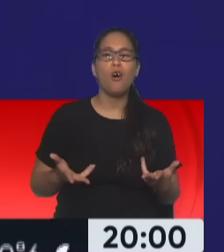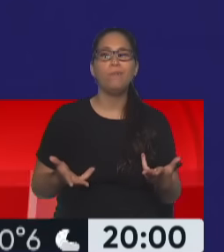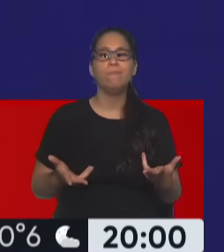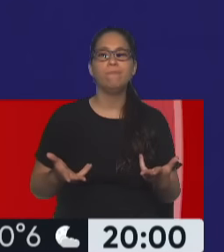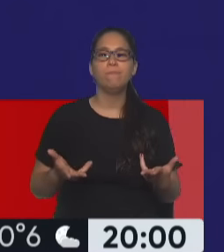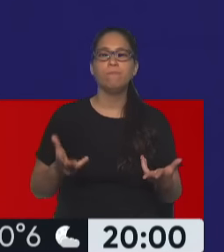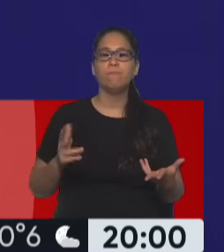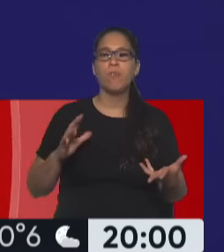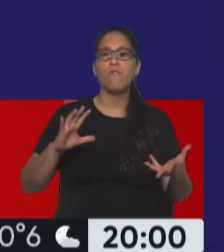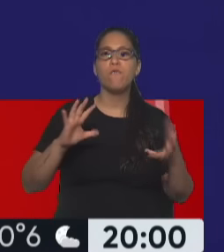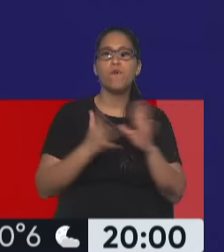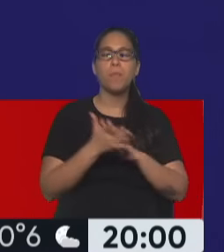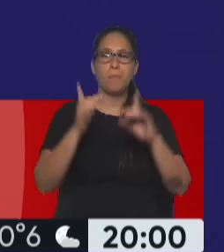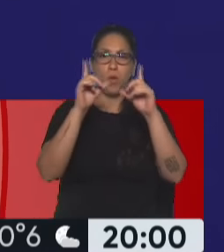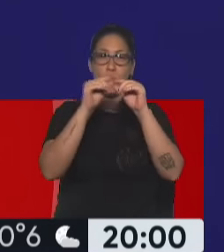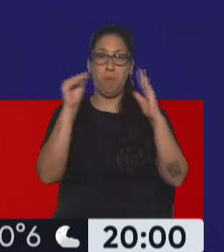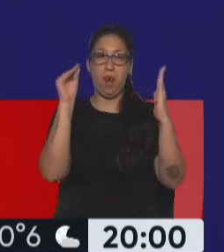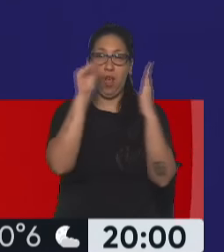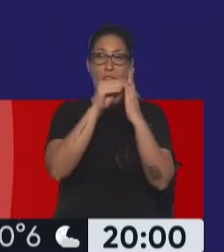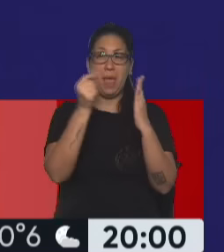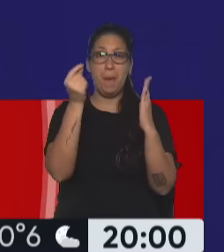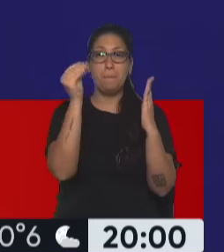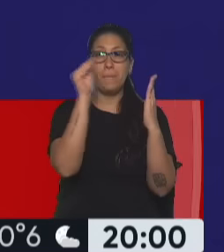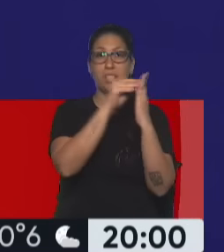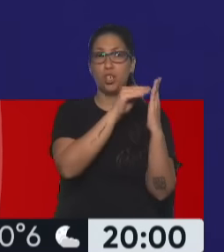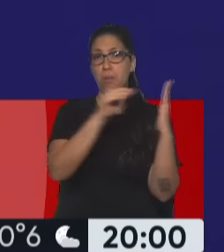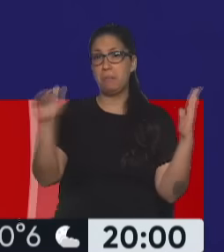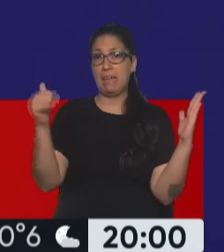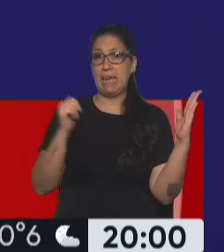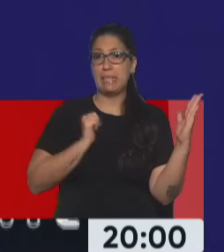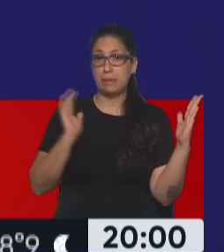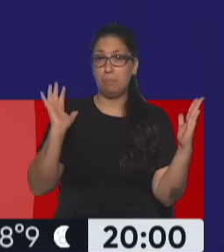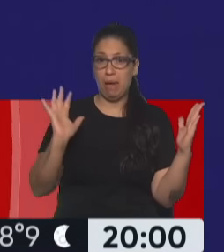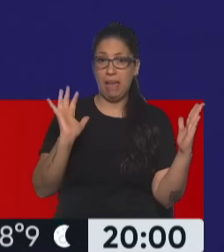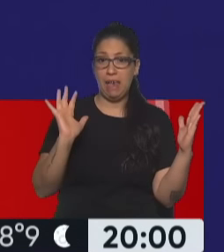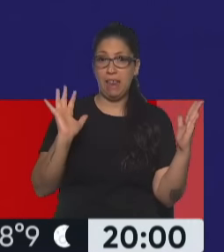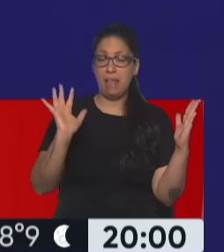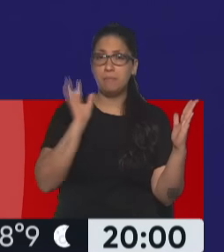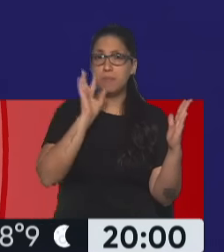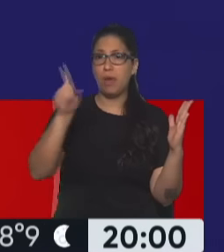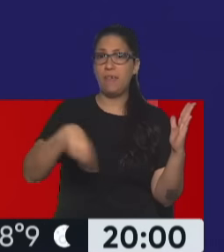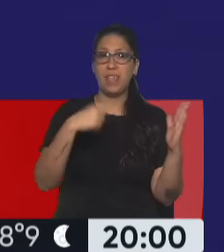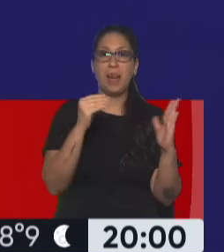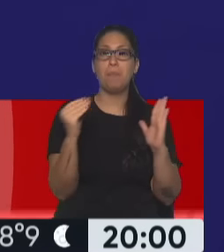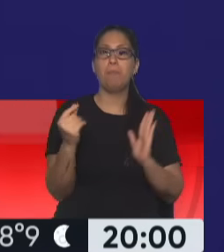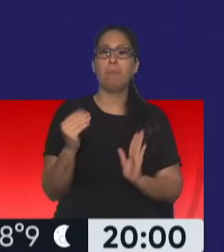vector de precios esperado, dada la estructura real que determina el conjunto de precios